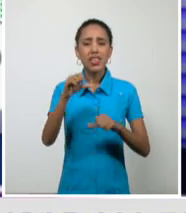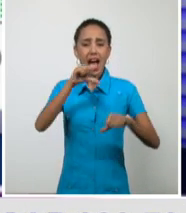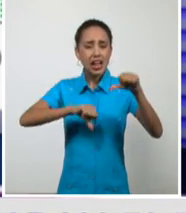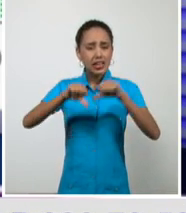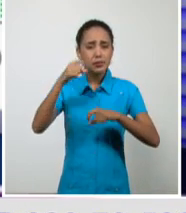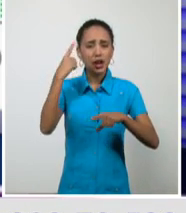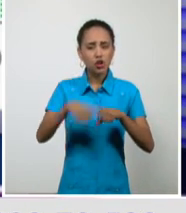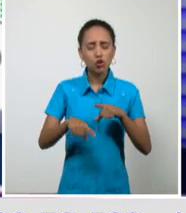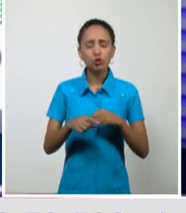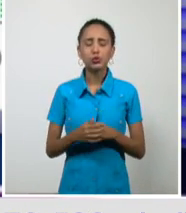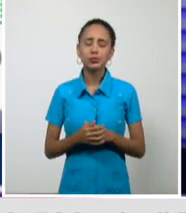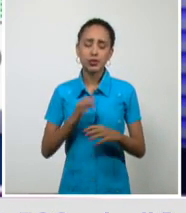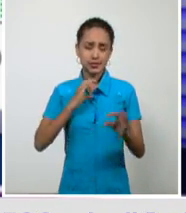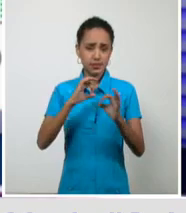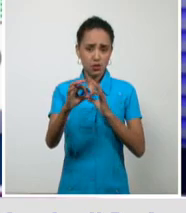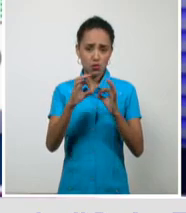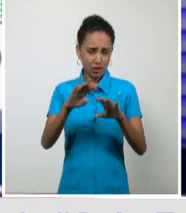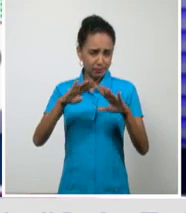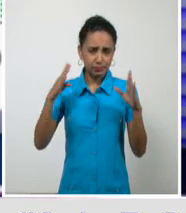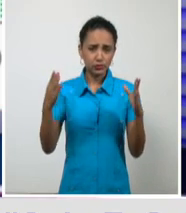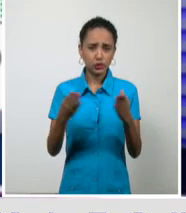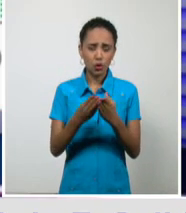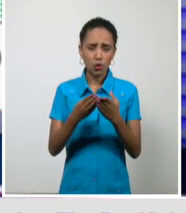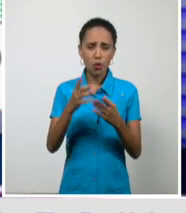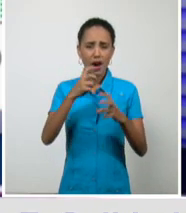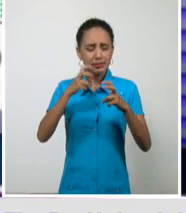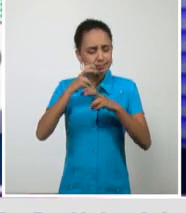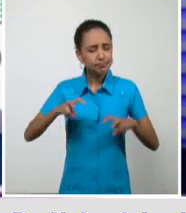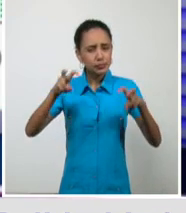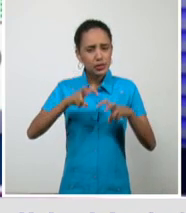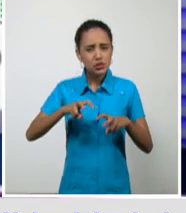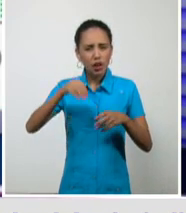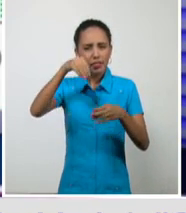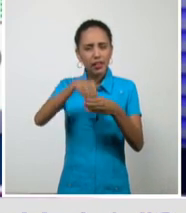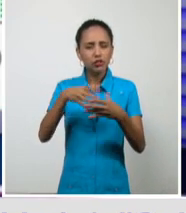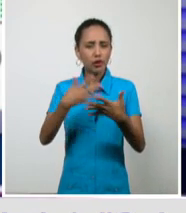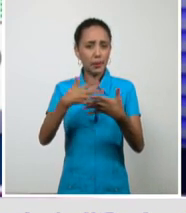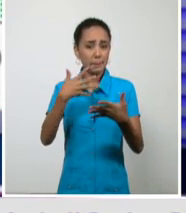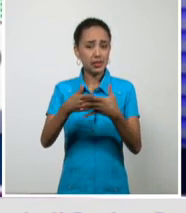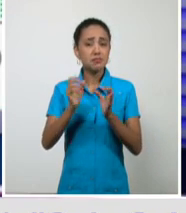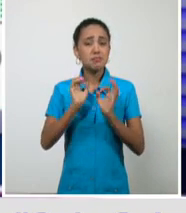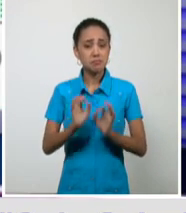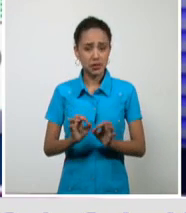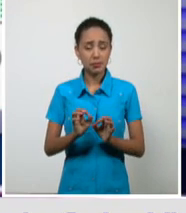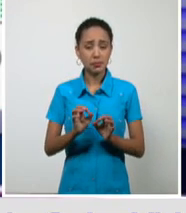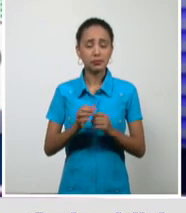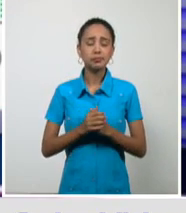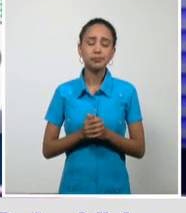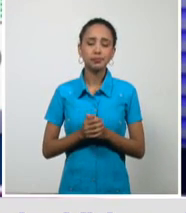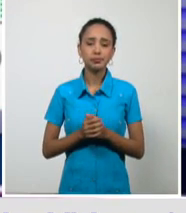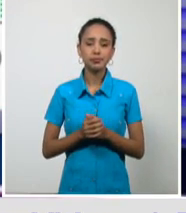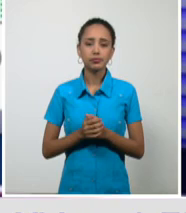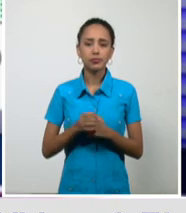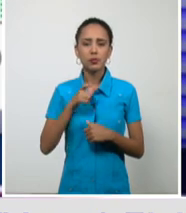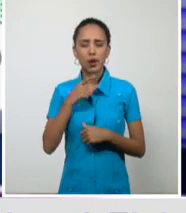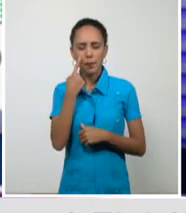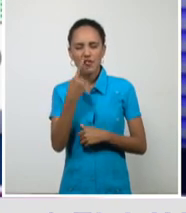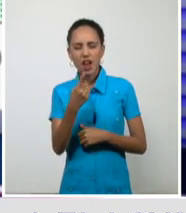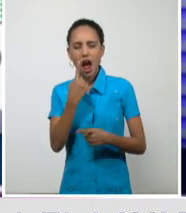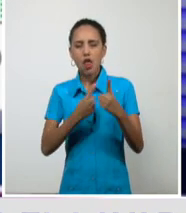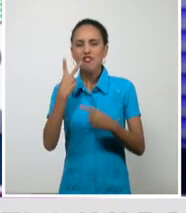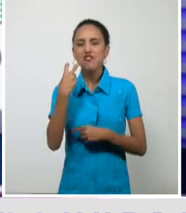radiológica. Realiza inspecciones estatales en estas mismas materias, y cuando se detectan violaciones que